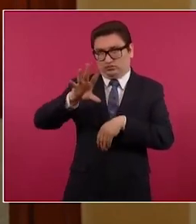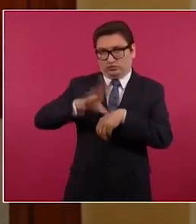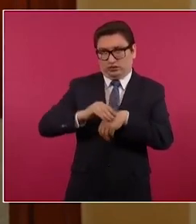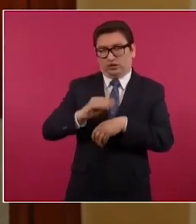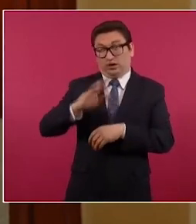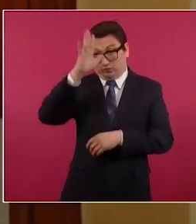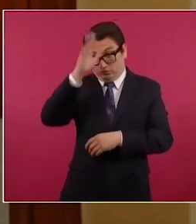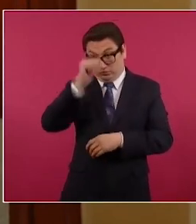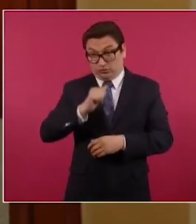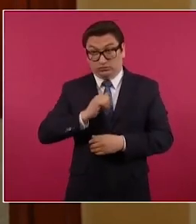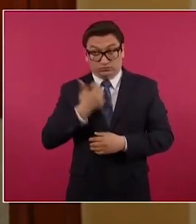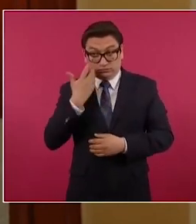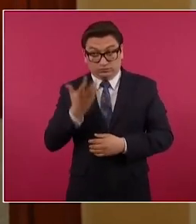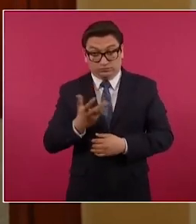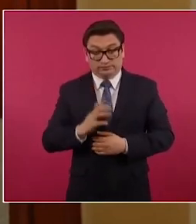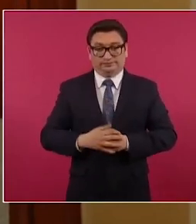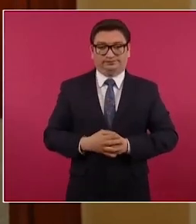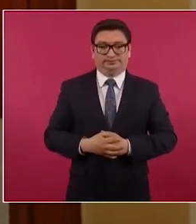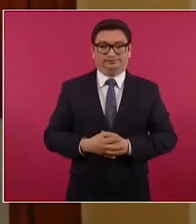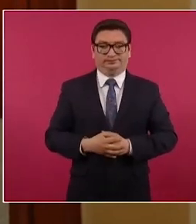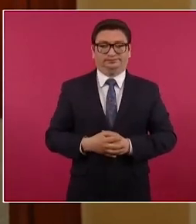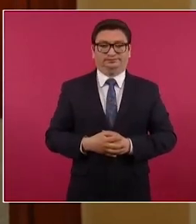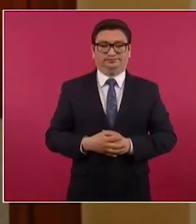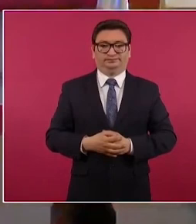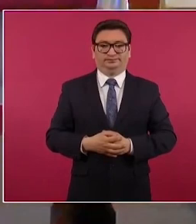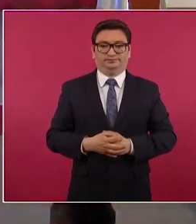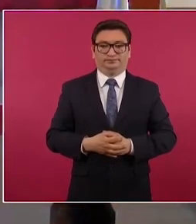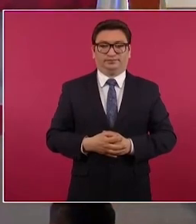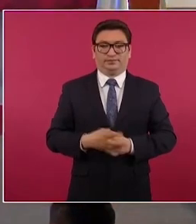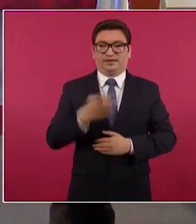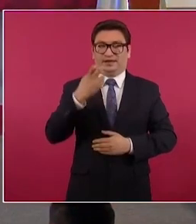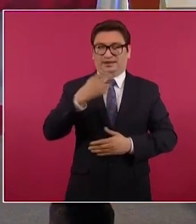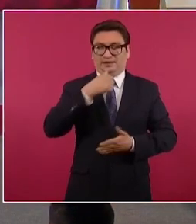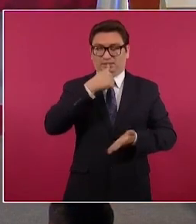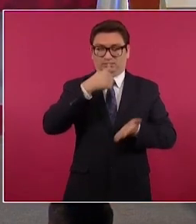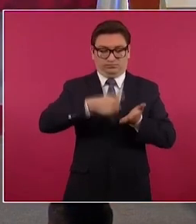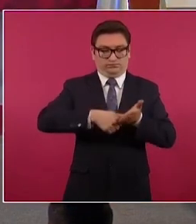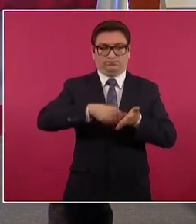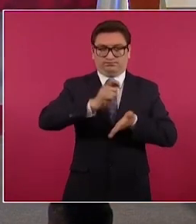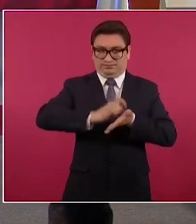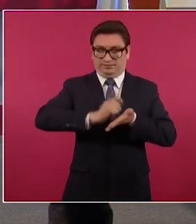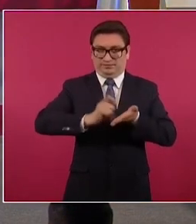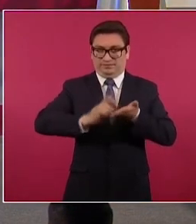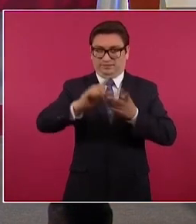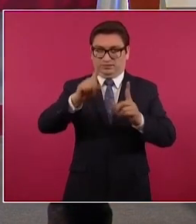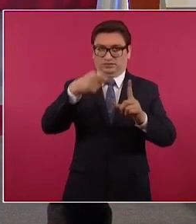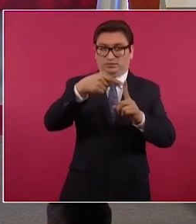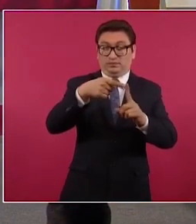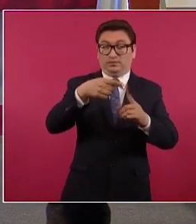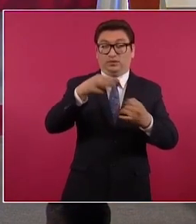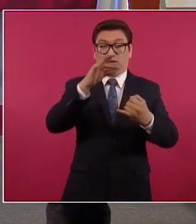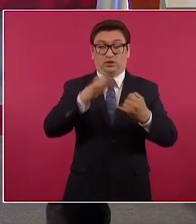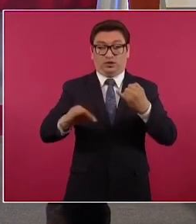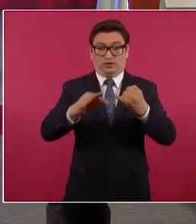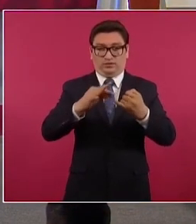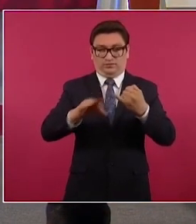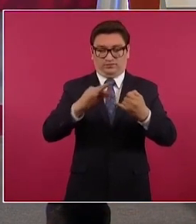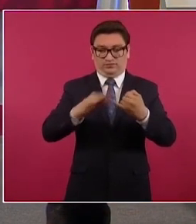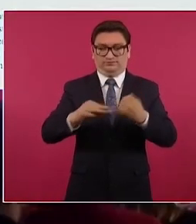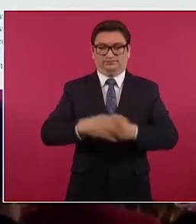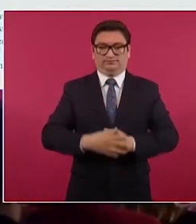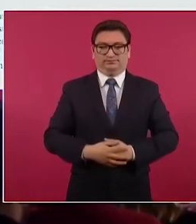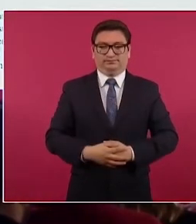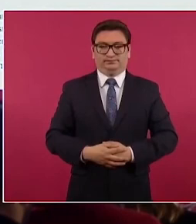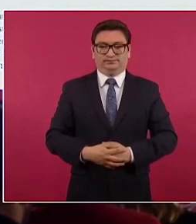acuerdo. Pero este es el motivo de la carta. Pero al final le